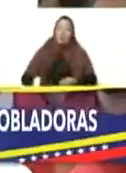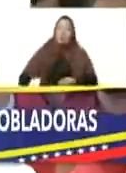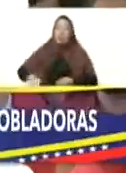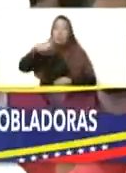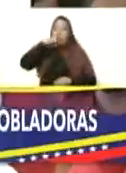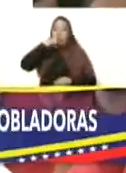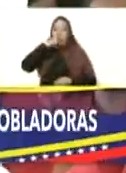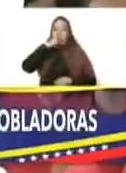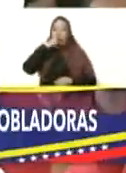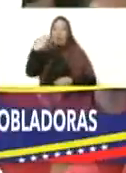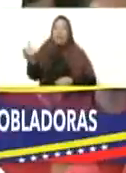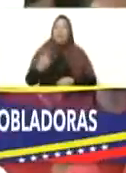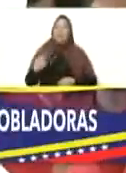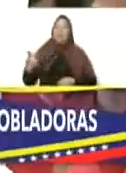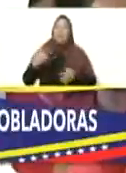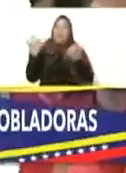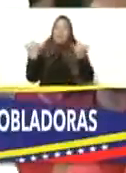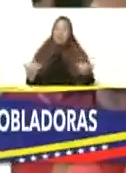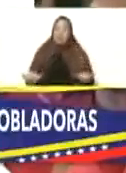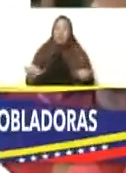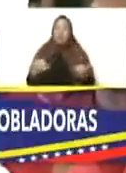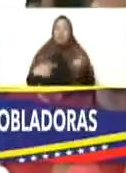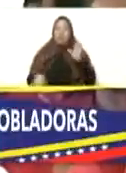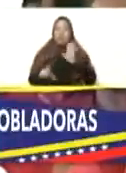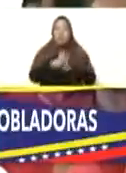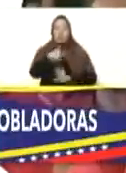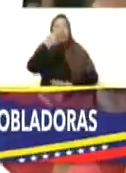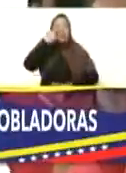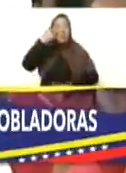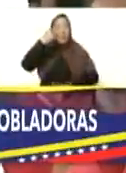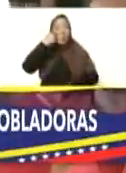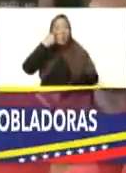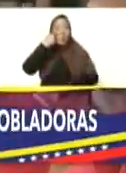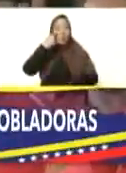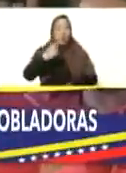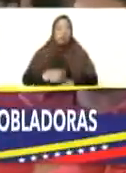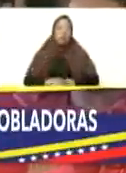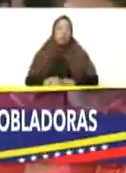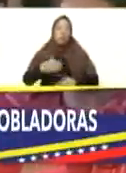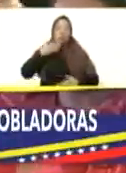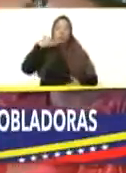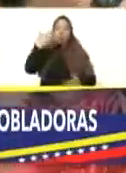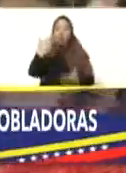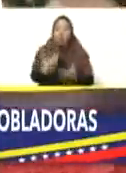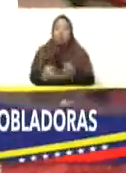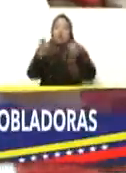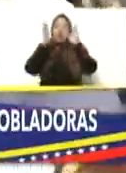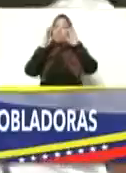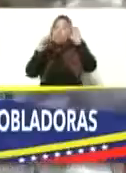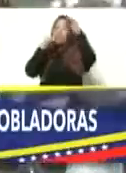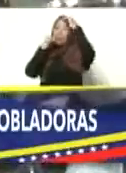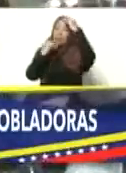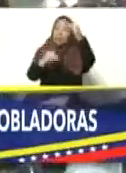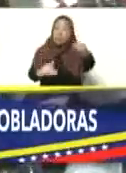manda como usted y eso es como la alerta que le queríamos hacer gracias a todos por escuchar